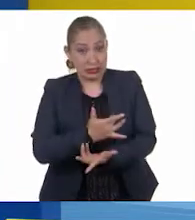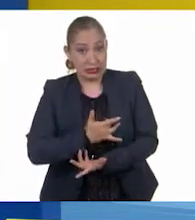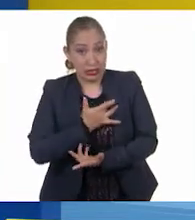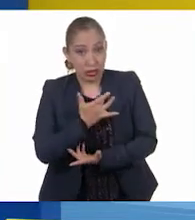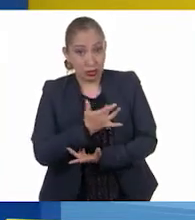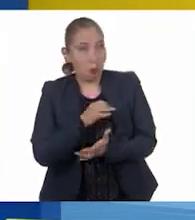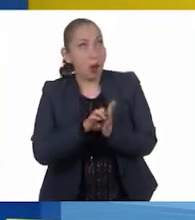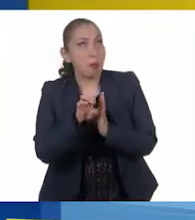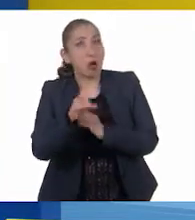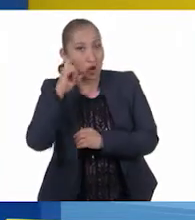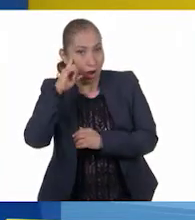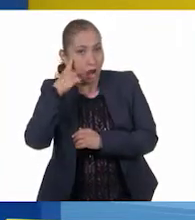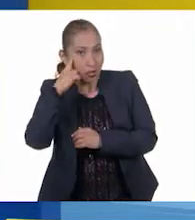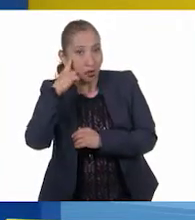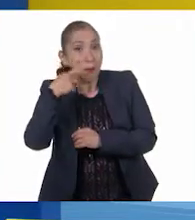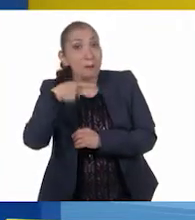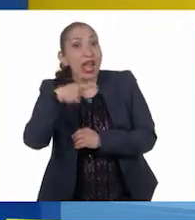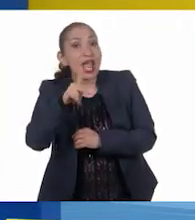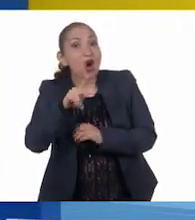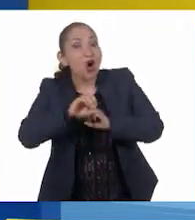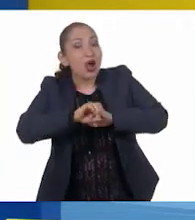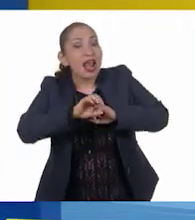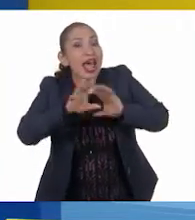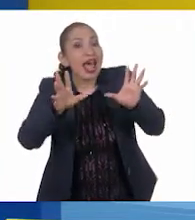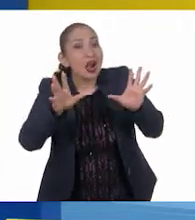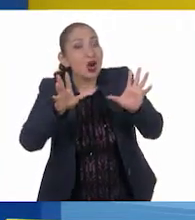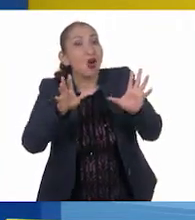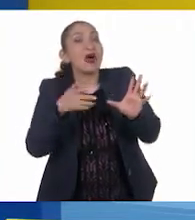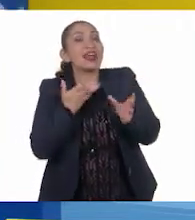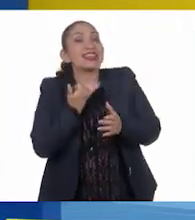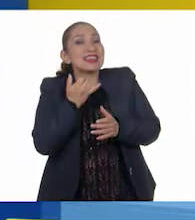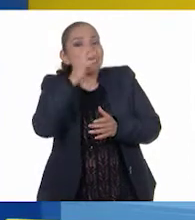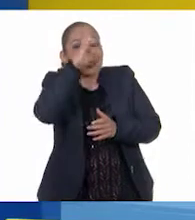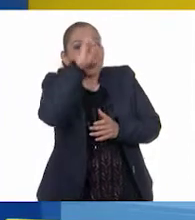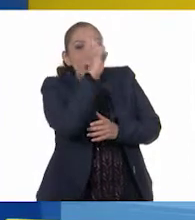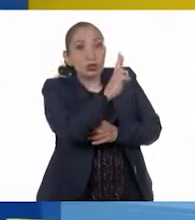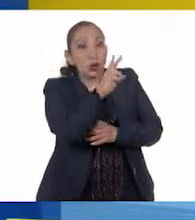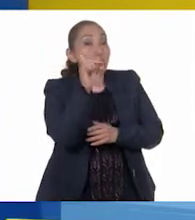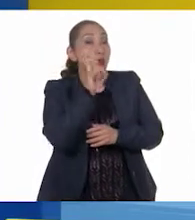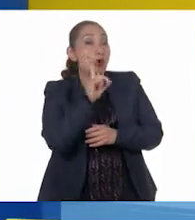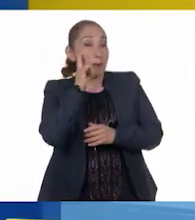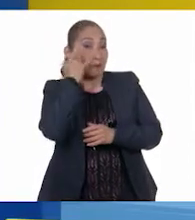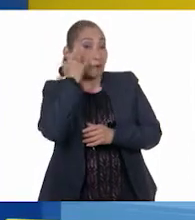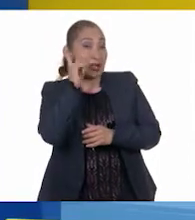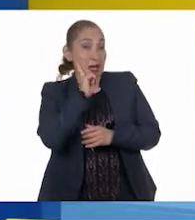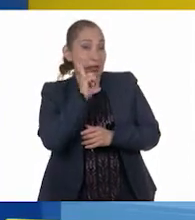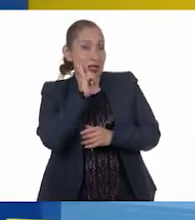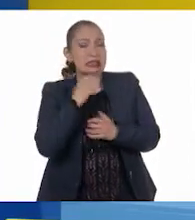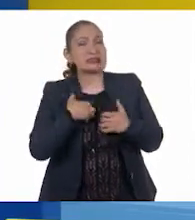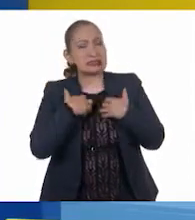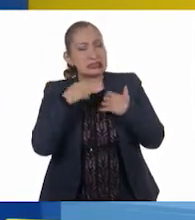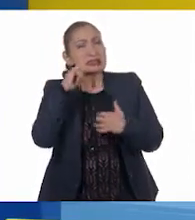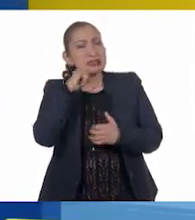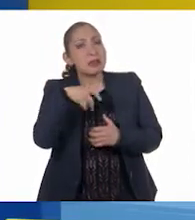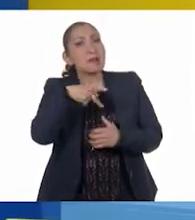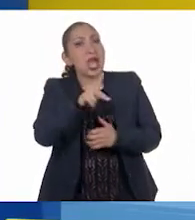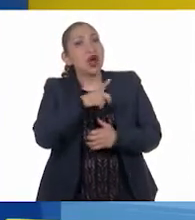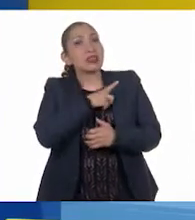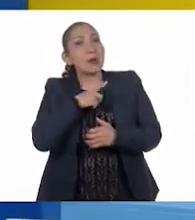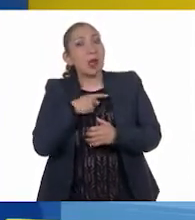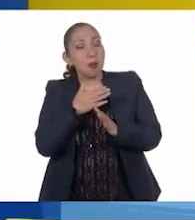caso el enojo, con claridad y respeto. La pirata se molestó, pero debió detenerse un poco